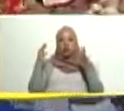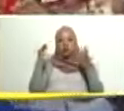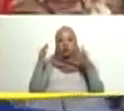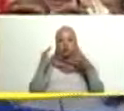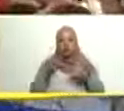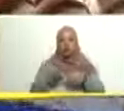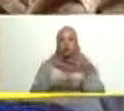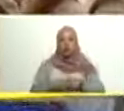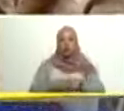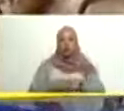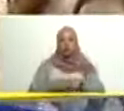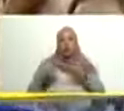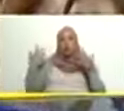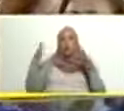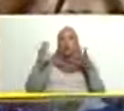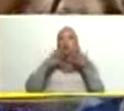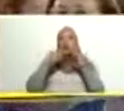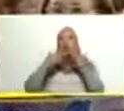¡Comuna!